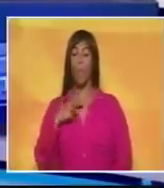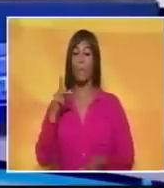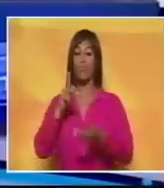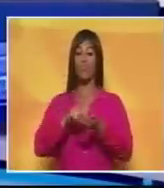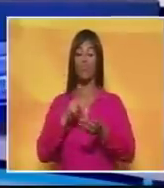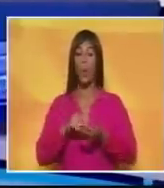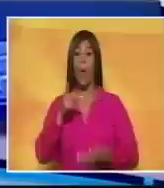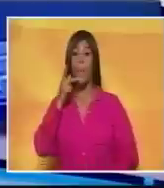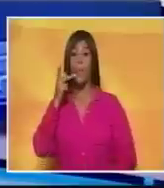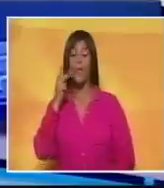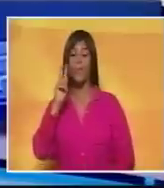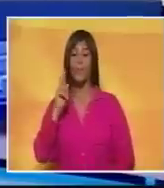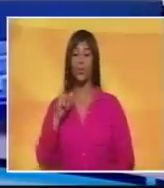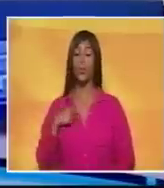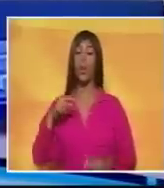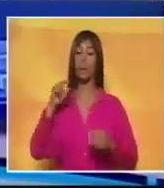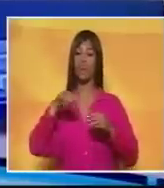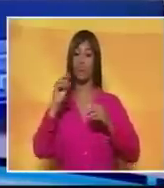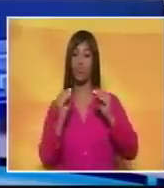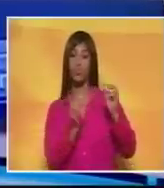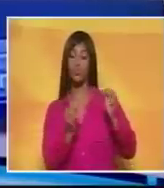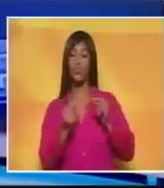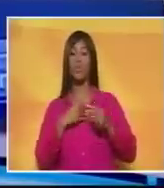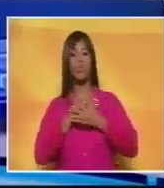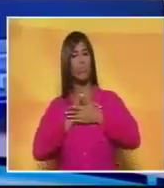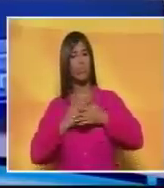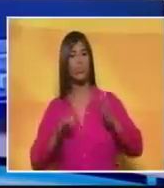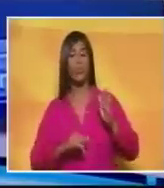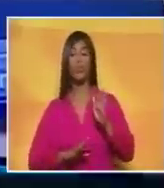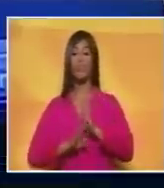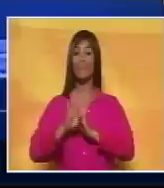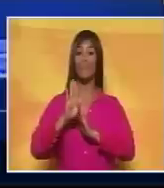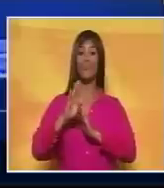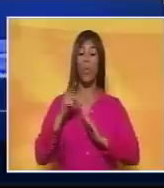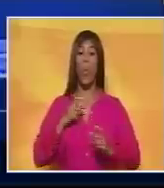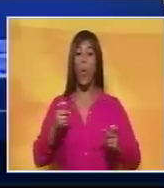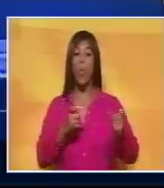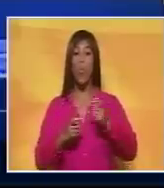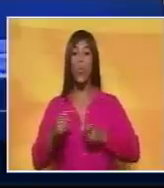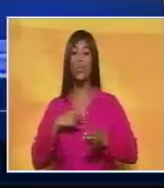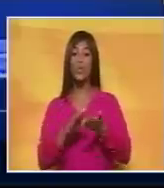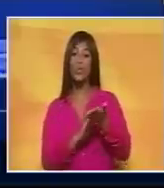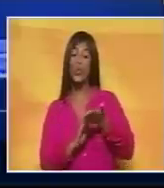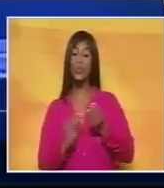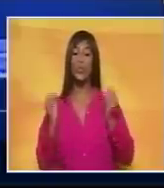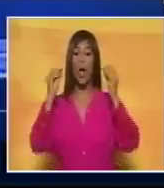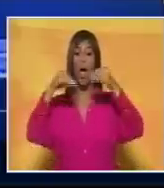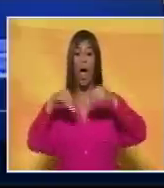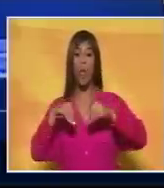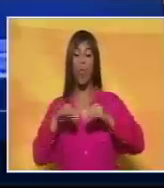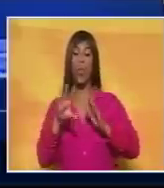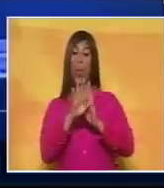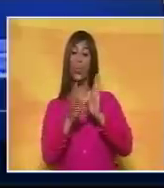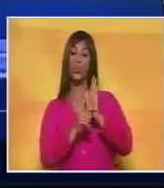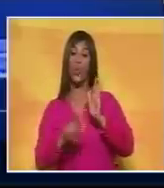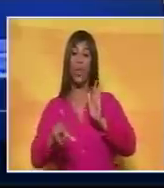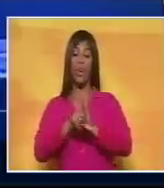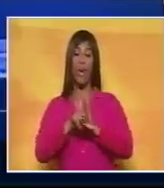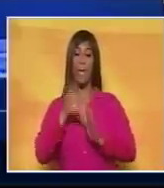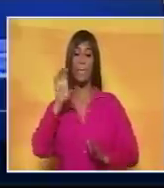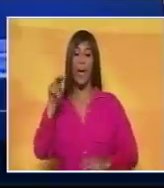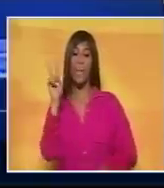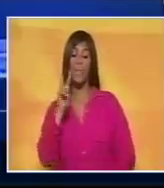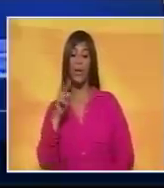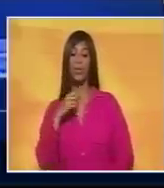Venezuela. Las partes han mostrado su disposición de avanzar en la búsqueda de una solución acordada y constitucional para el país